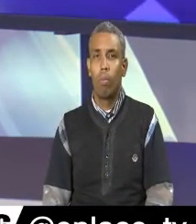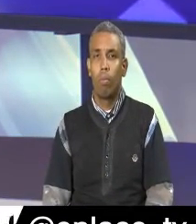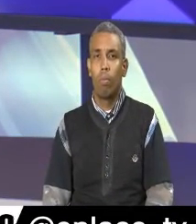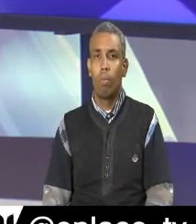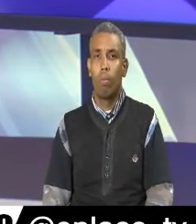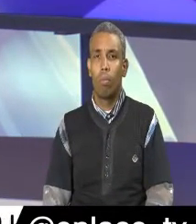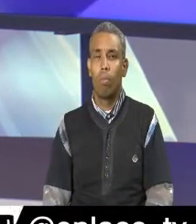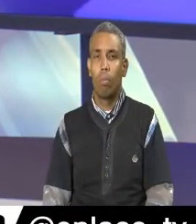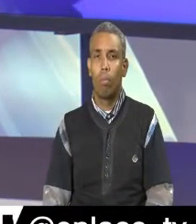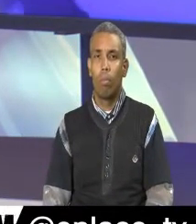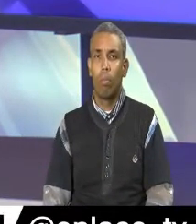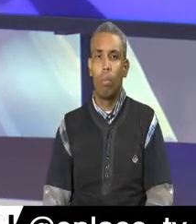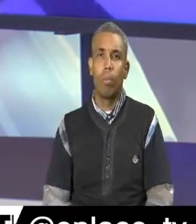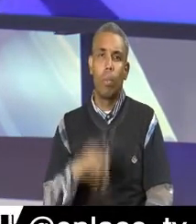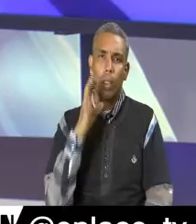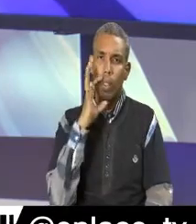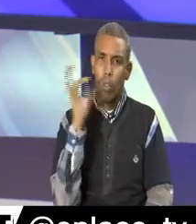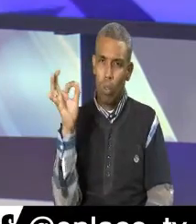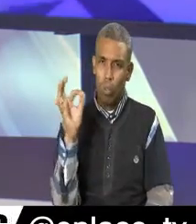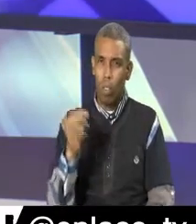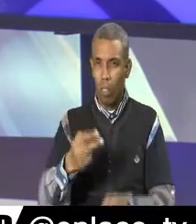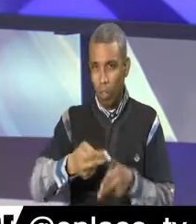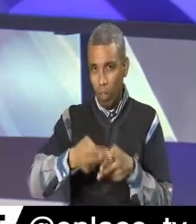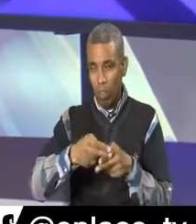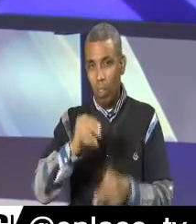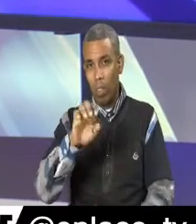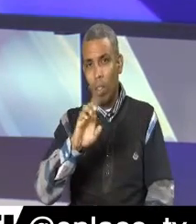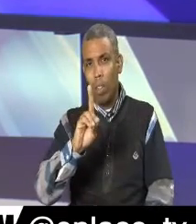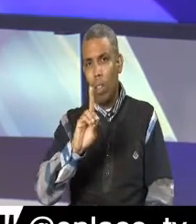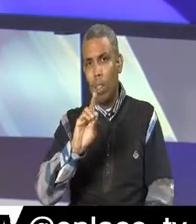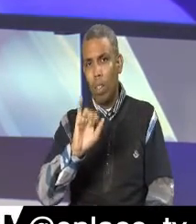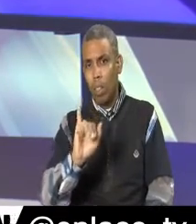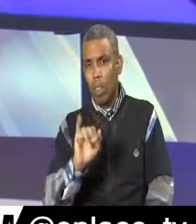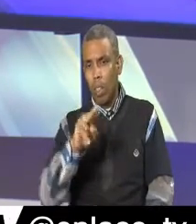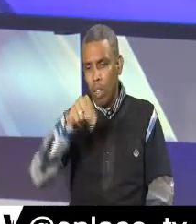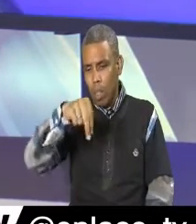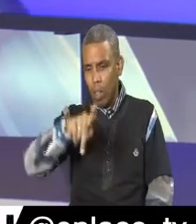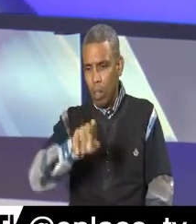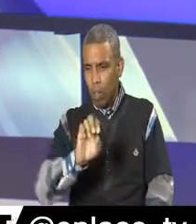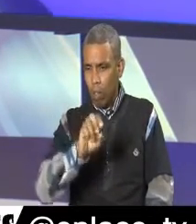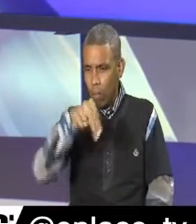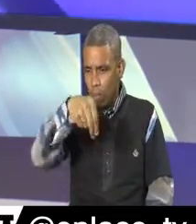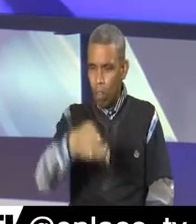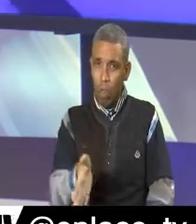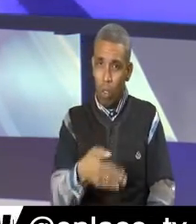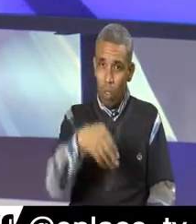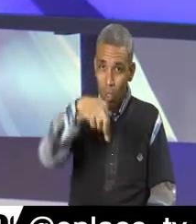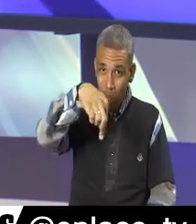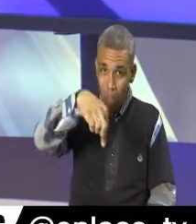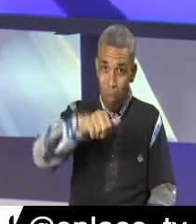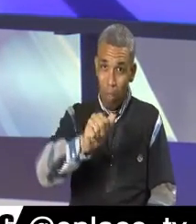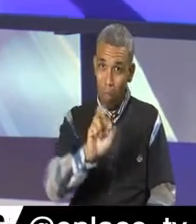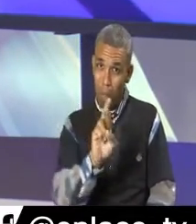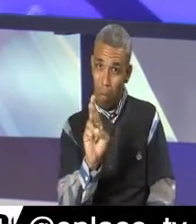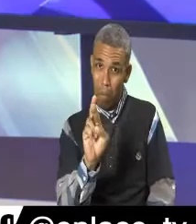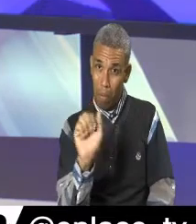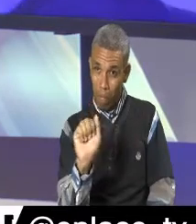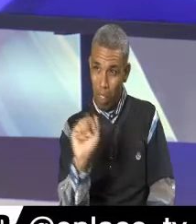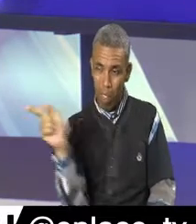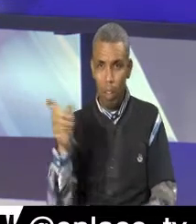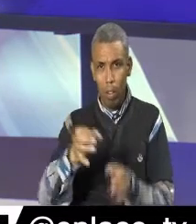del padre Edinson Parra, quien murió hace algunos días. Él era el párroco del municipio de